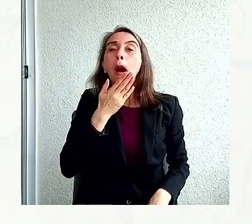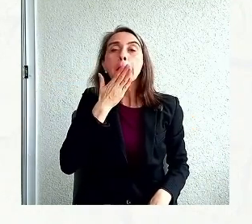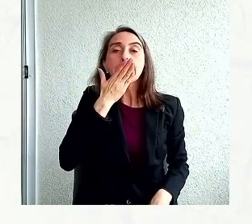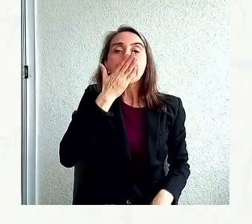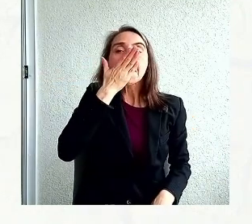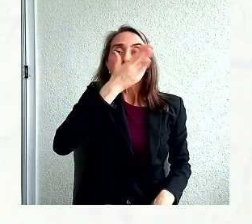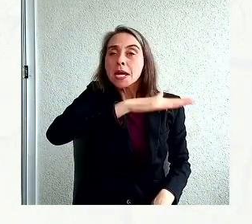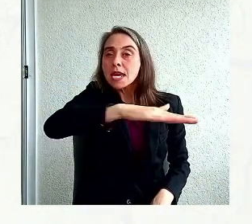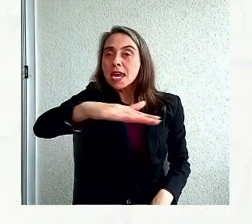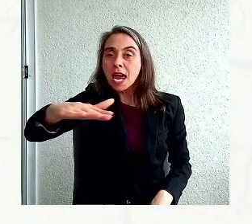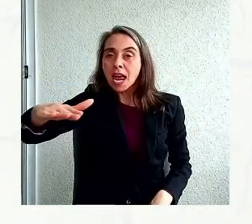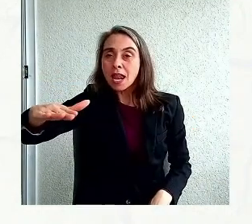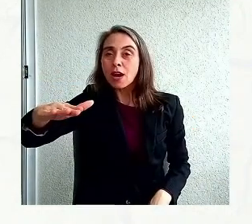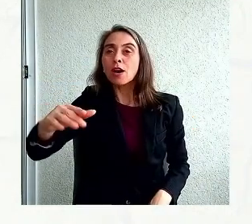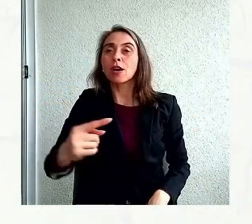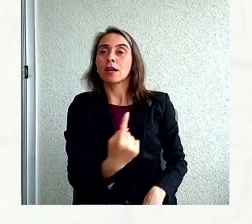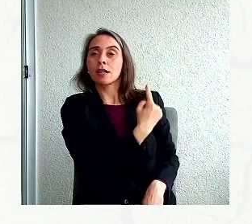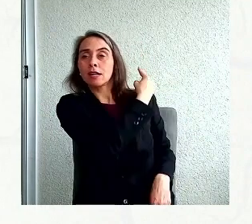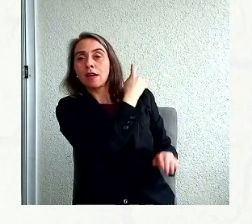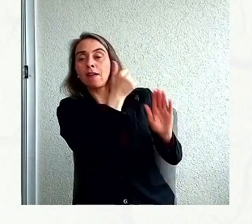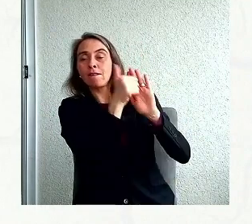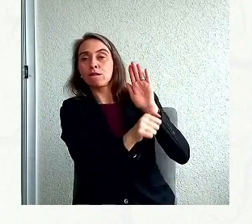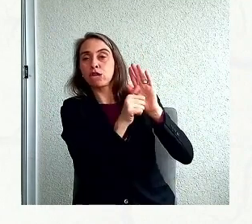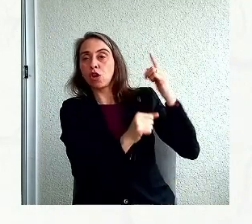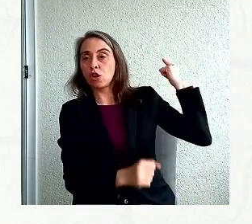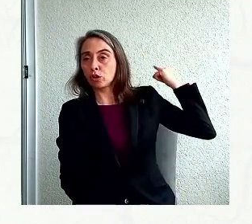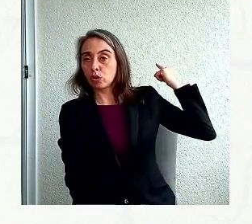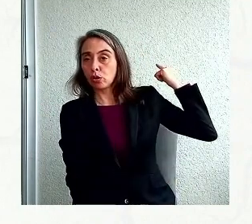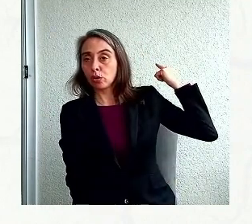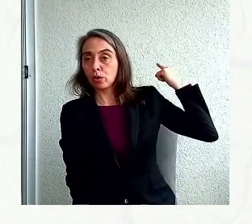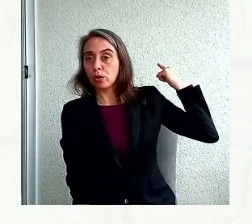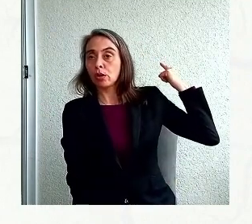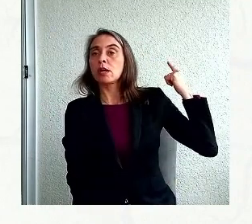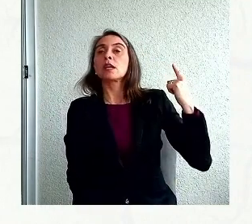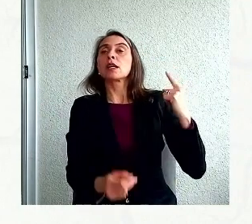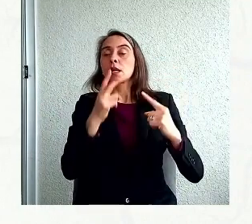¿no es cierto?, que hay una playa. Bueno, eso es lo que para nosotros es una área